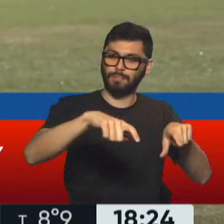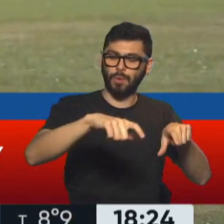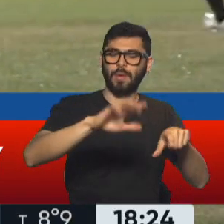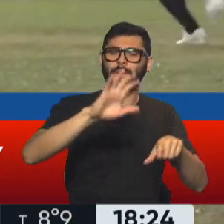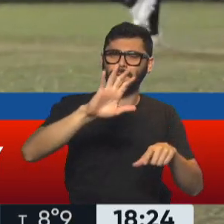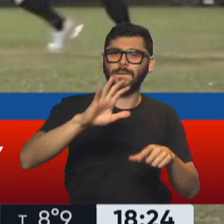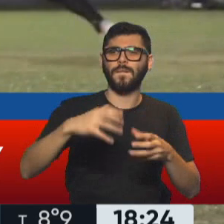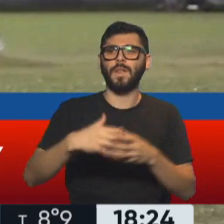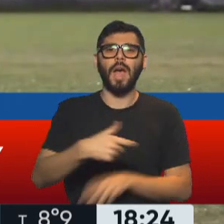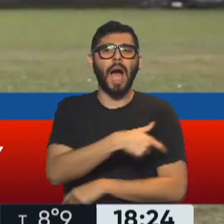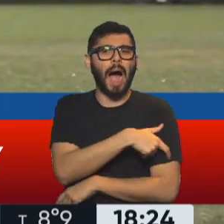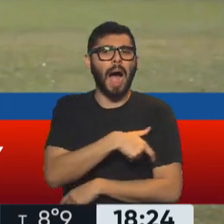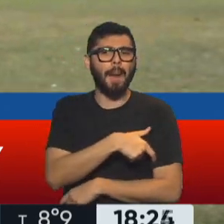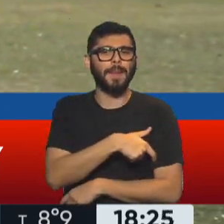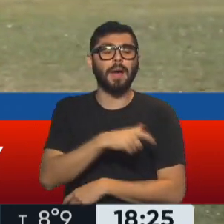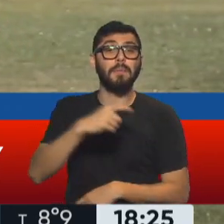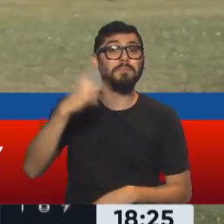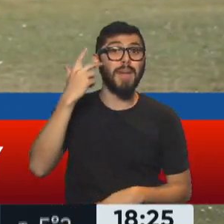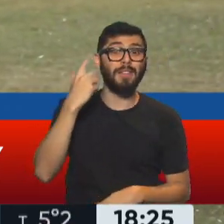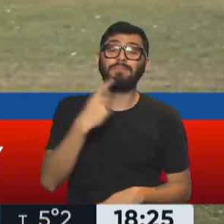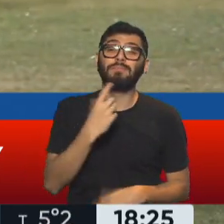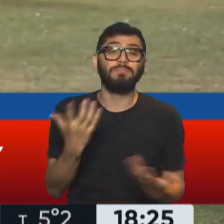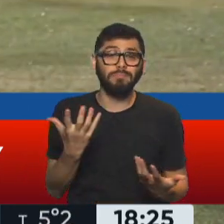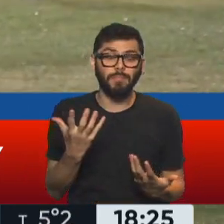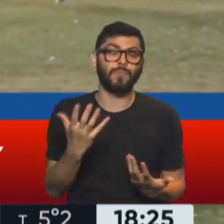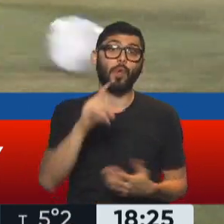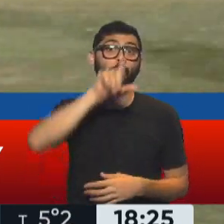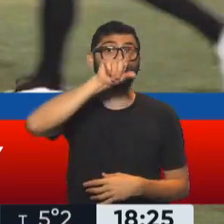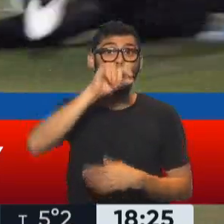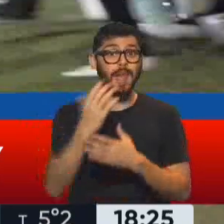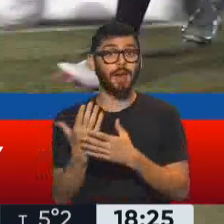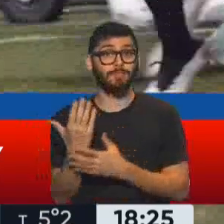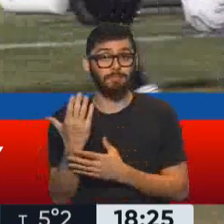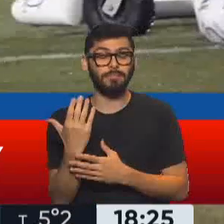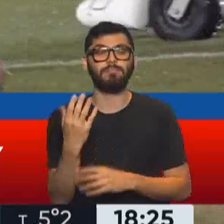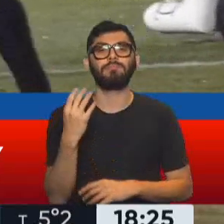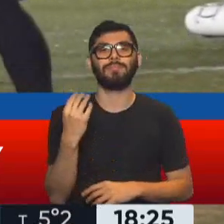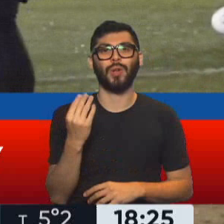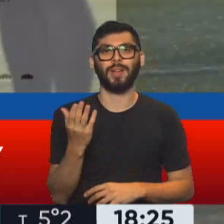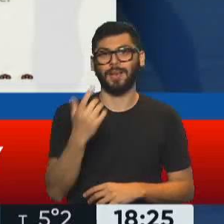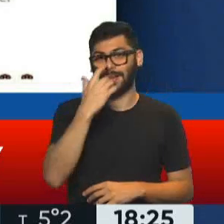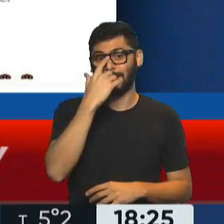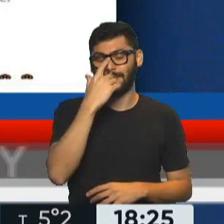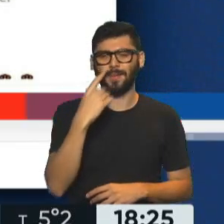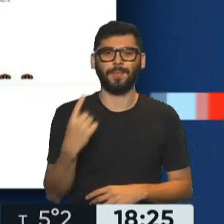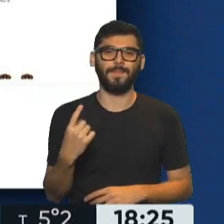dice el capitán? ¿Qué dice Messi? Bueno, se manifiesta a través del Twitter, porque